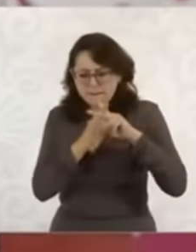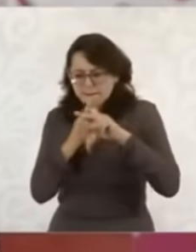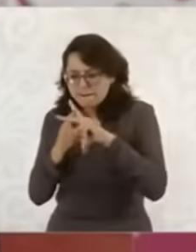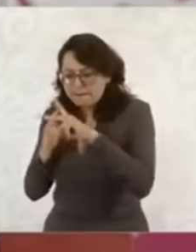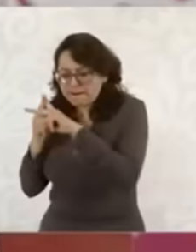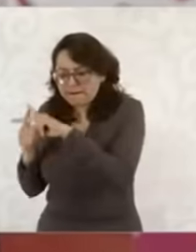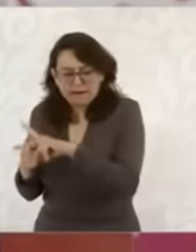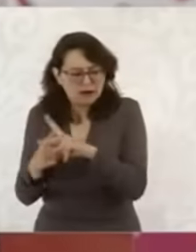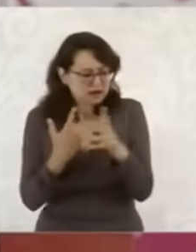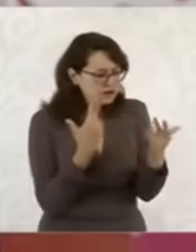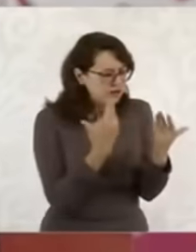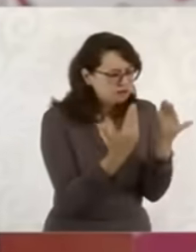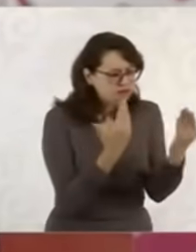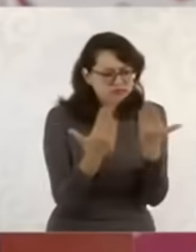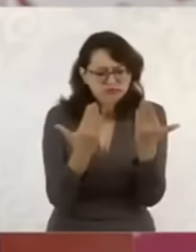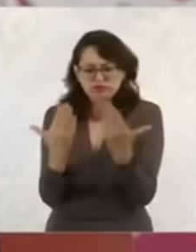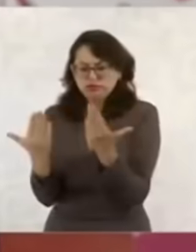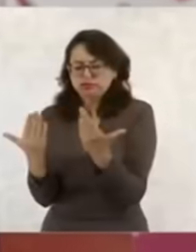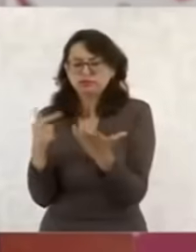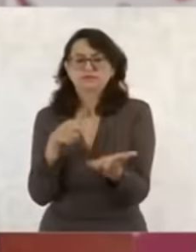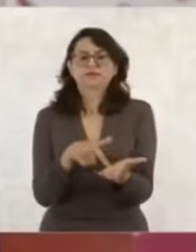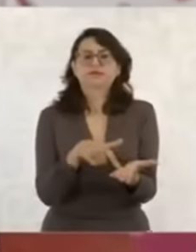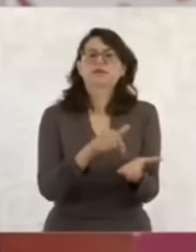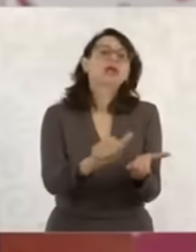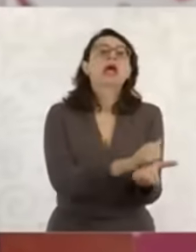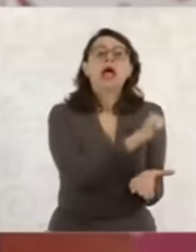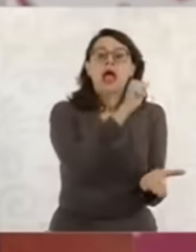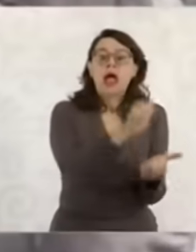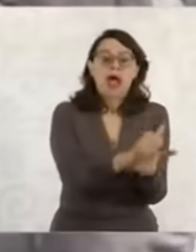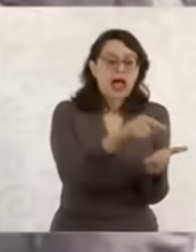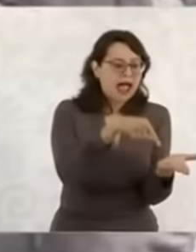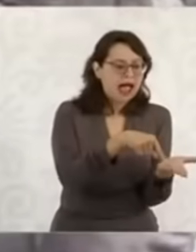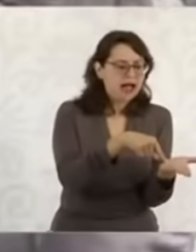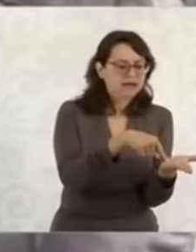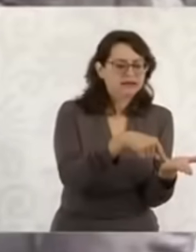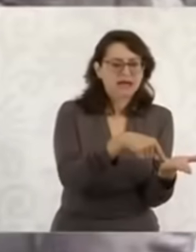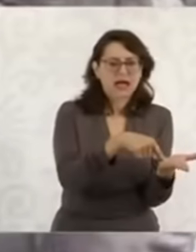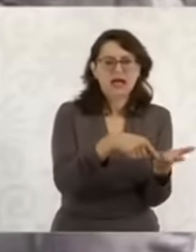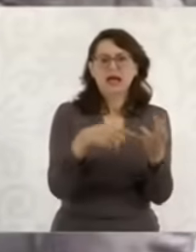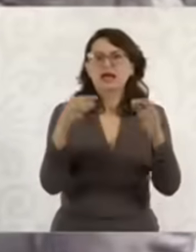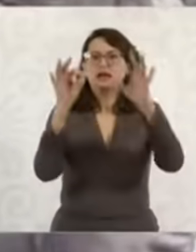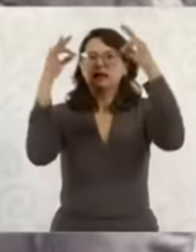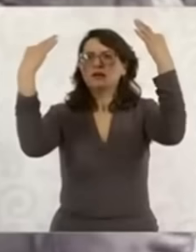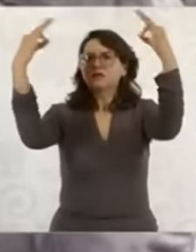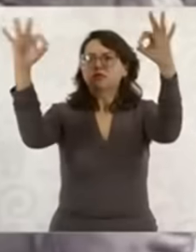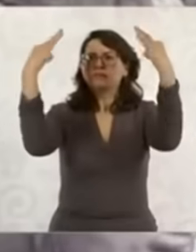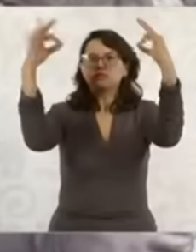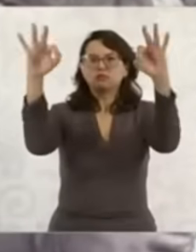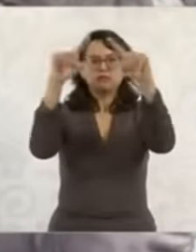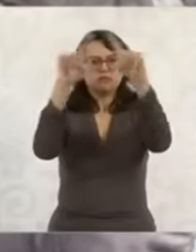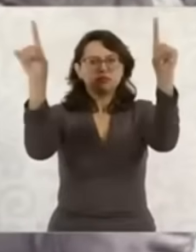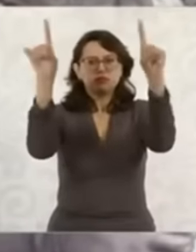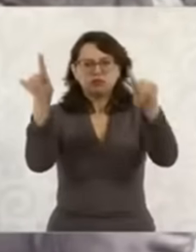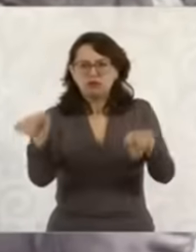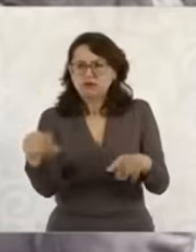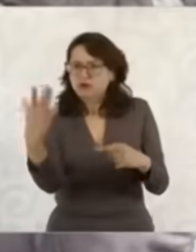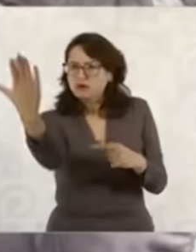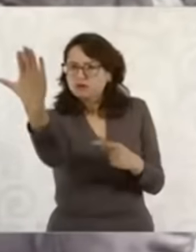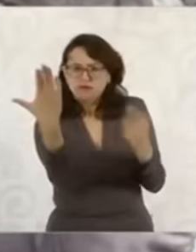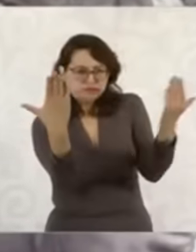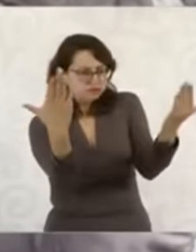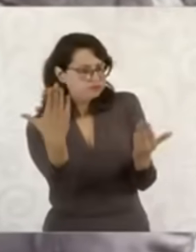cuenta de que las actas no coincidían los datos. Entonces, por ejemplo,